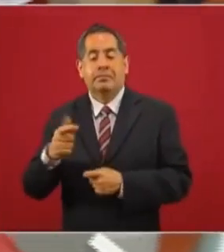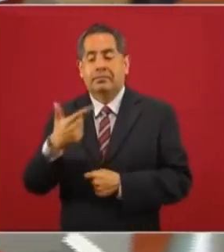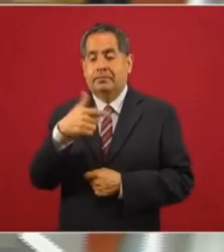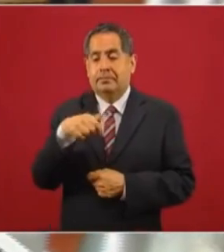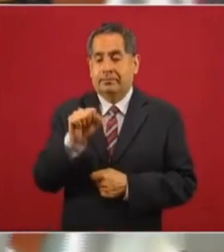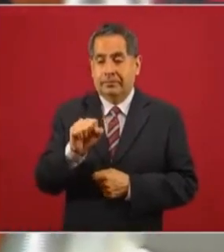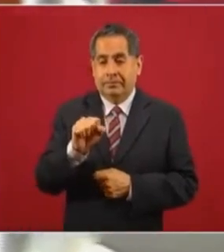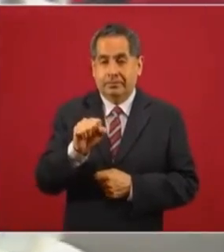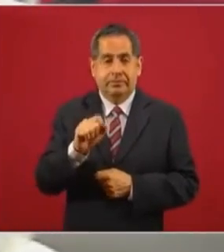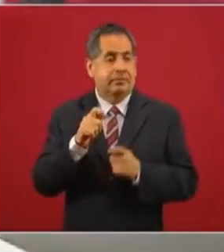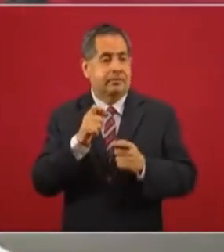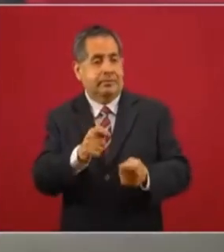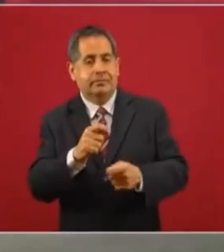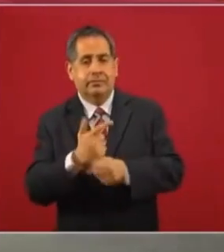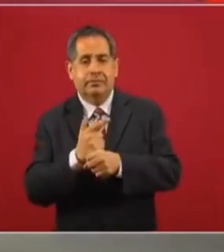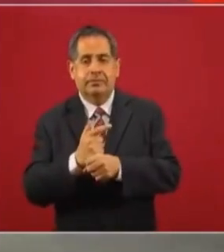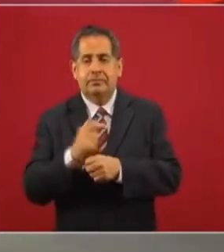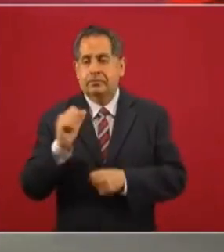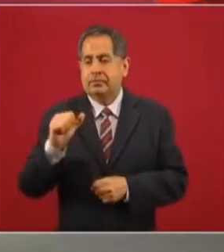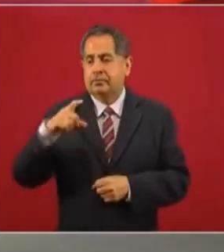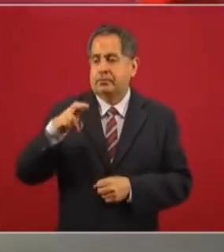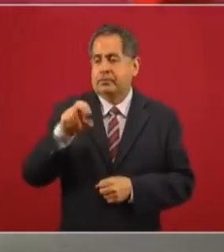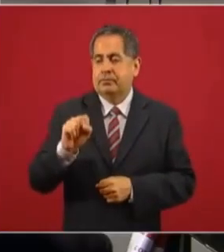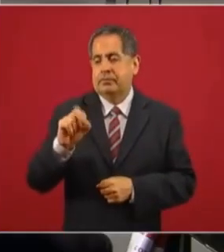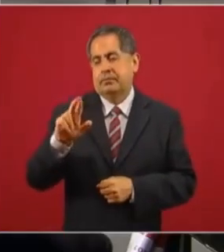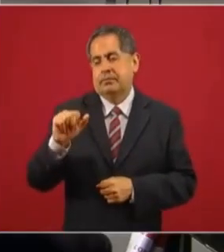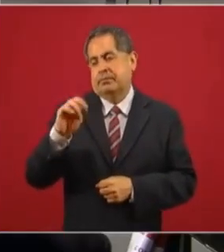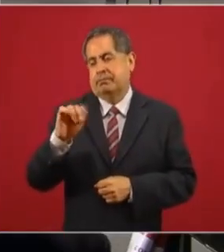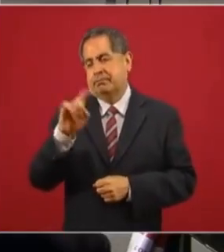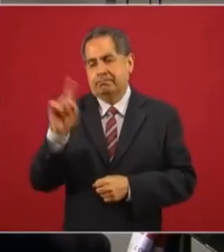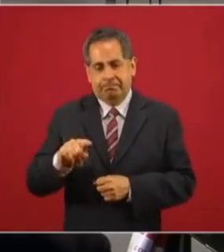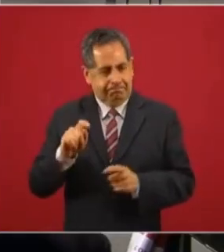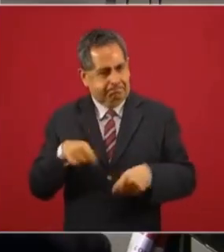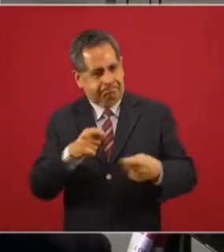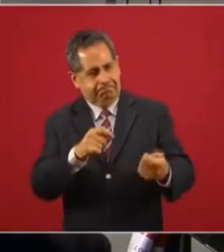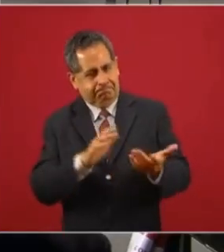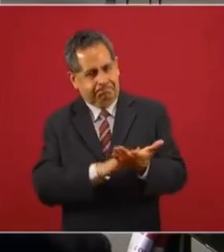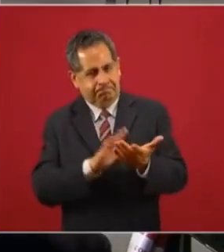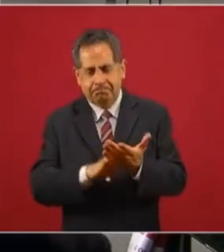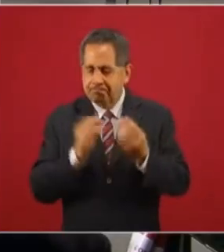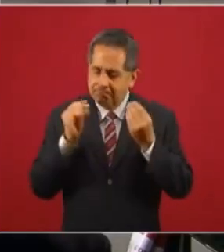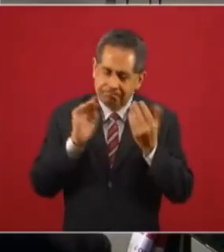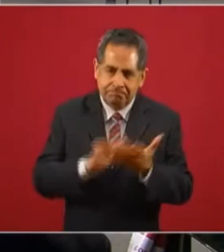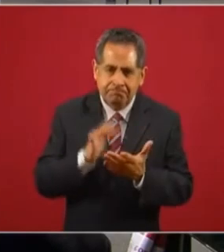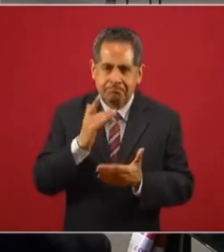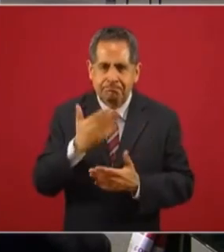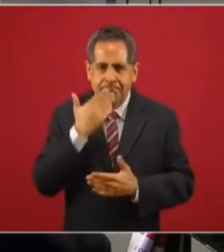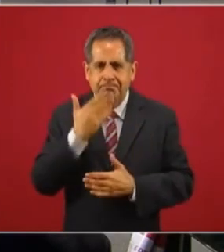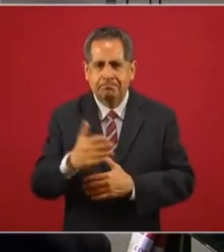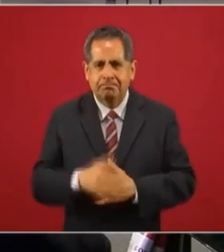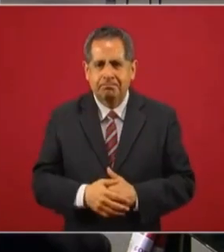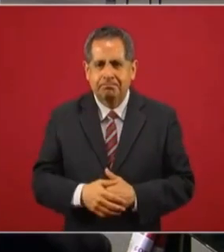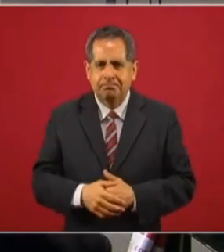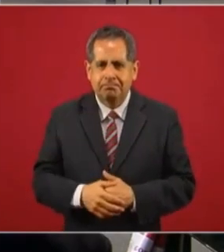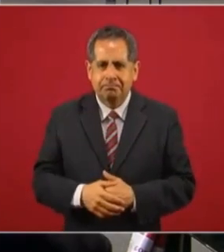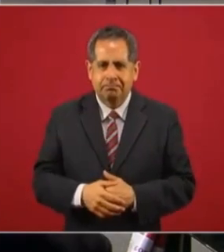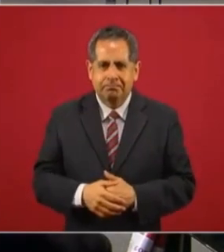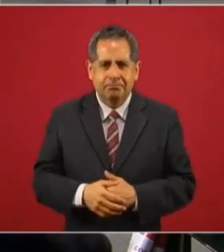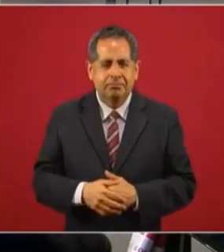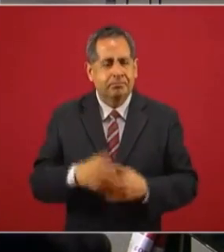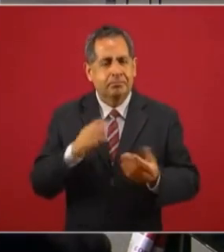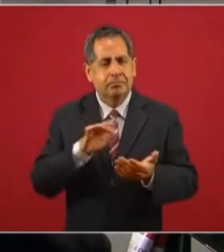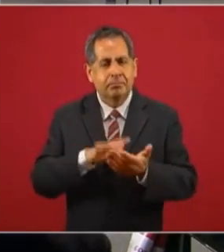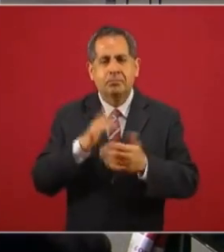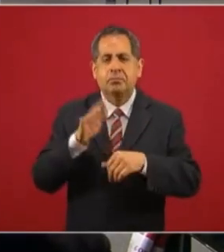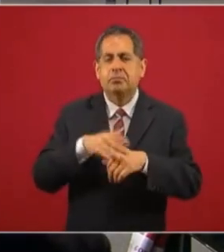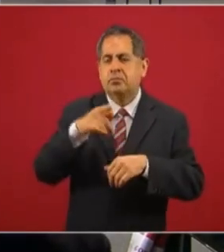económico el licenciado Andrés Ramírez Rodríguez. Muchas gracias por ser